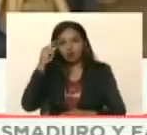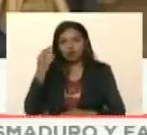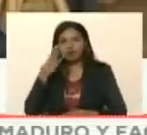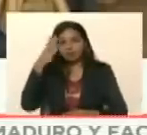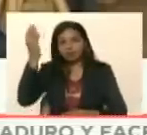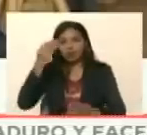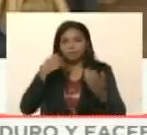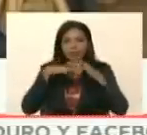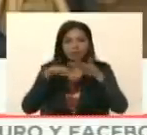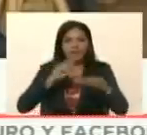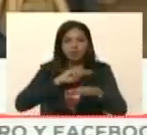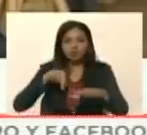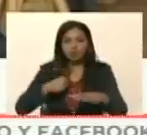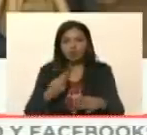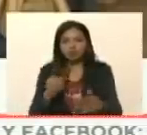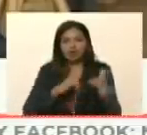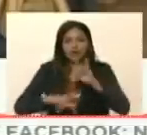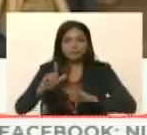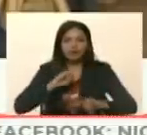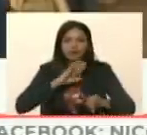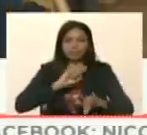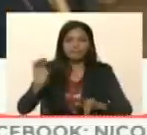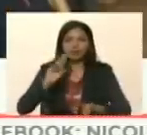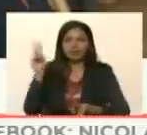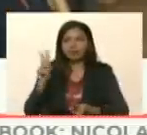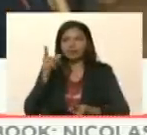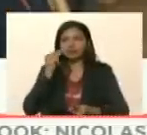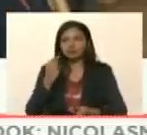bendiga nuestra amada patria